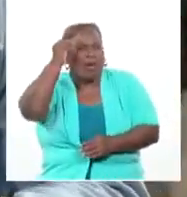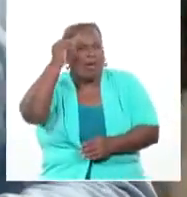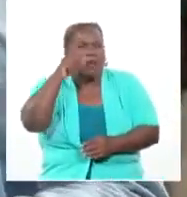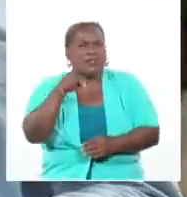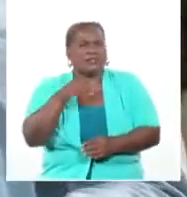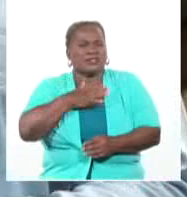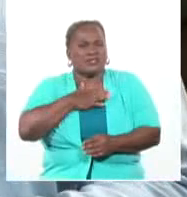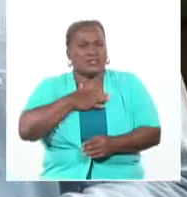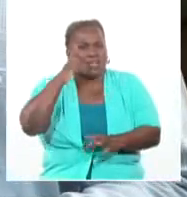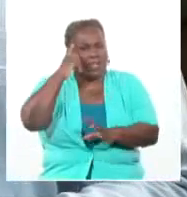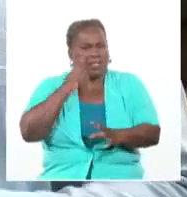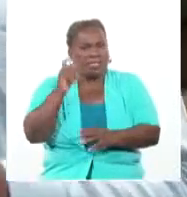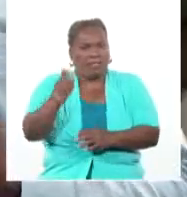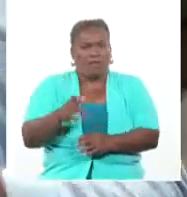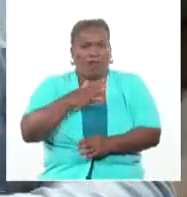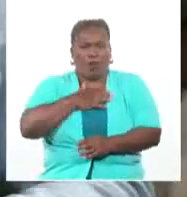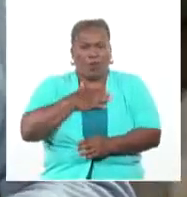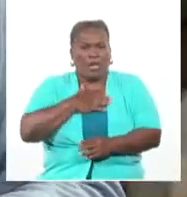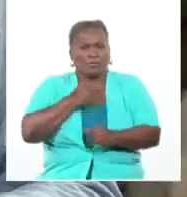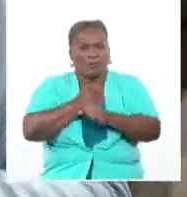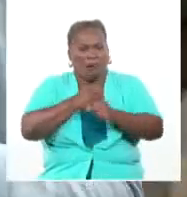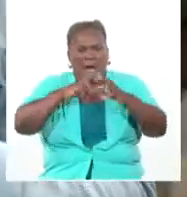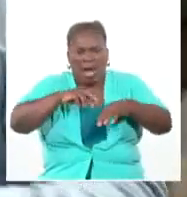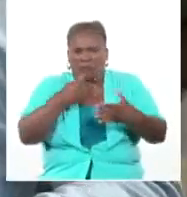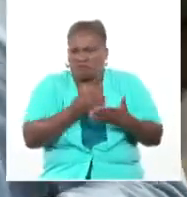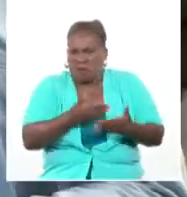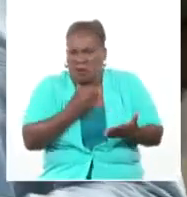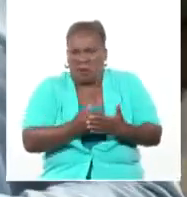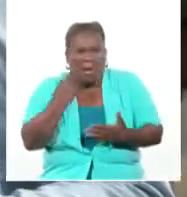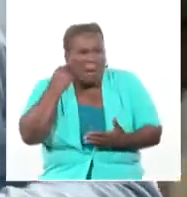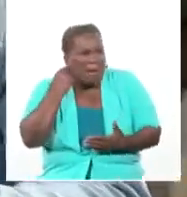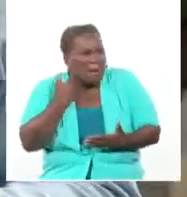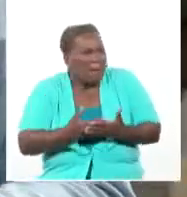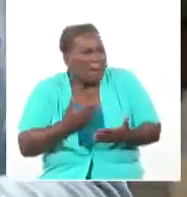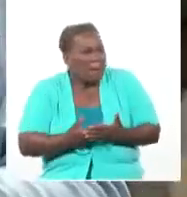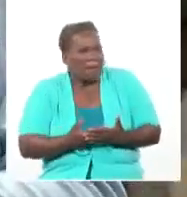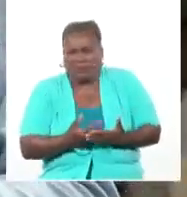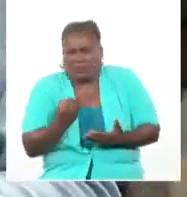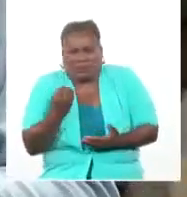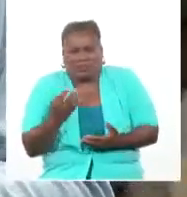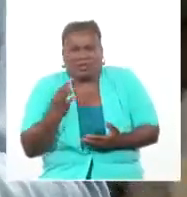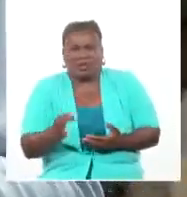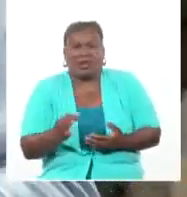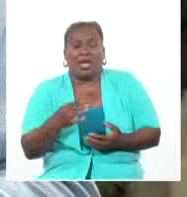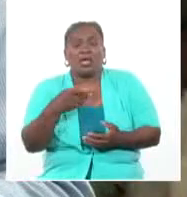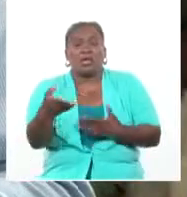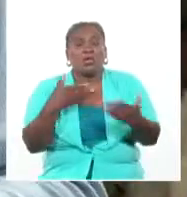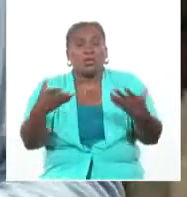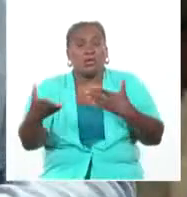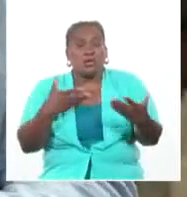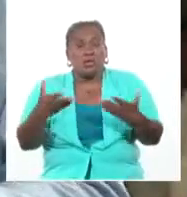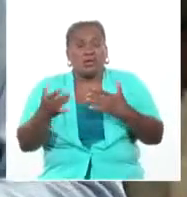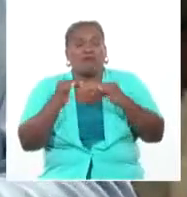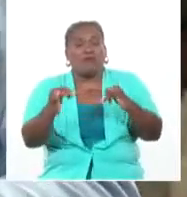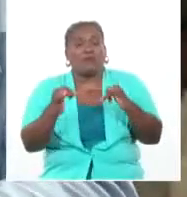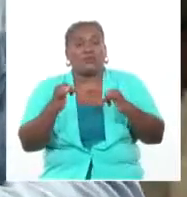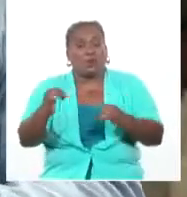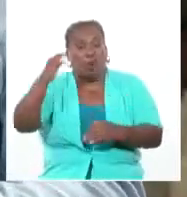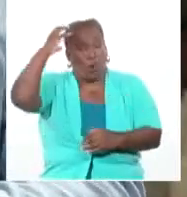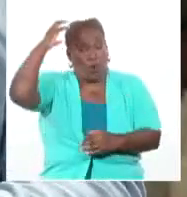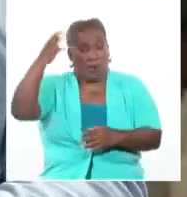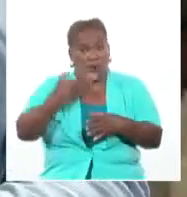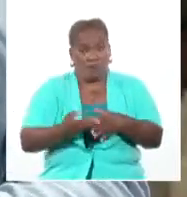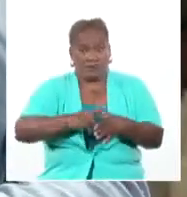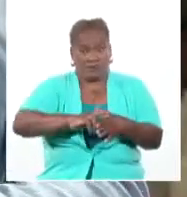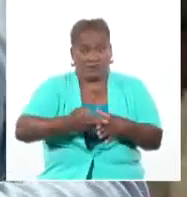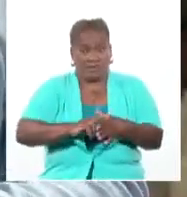nuestro científico, y compartiendo incluso informaciones con el gobierno, con representantes